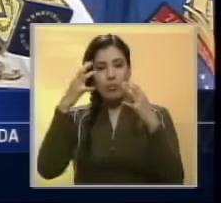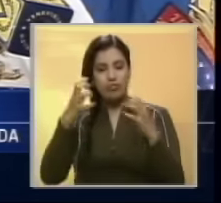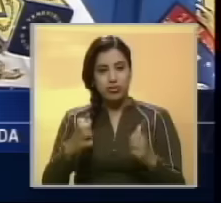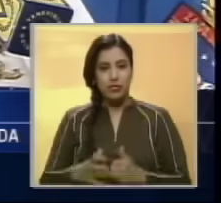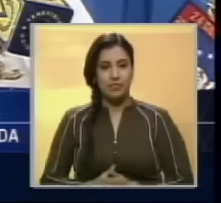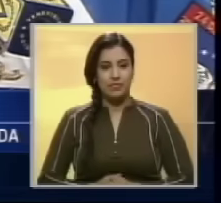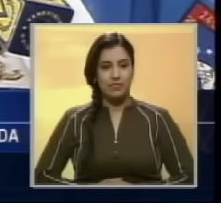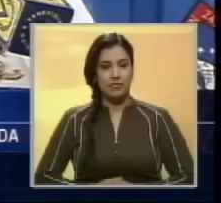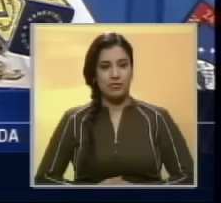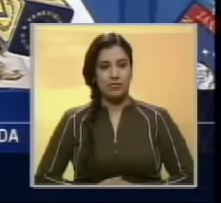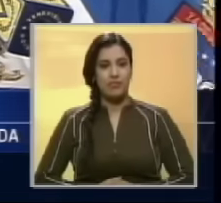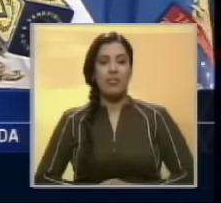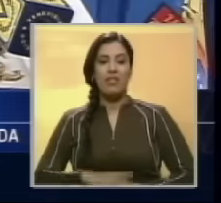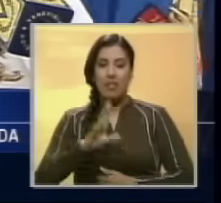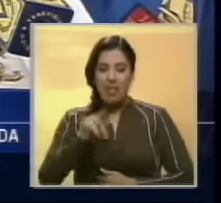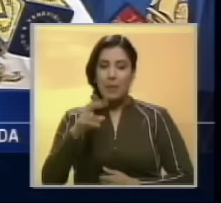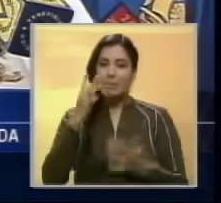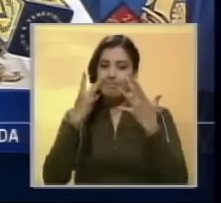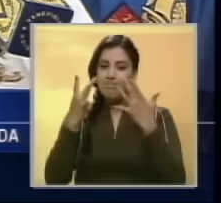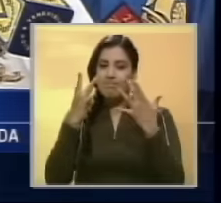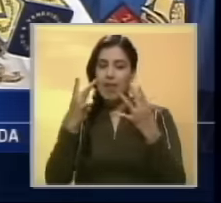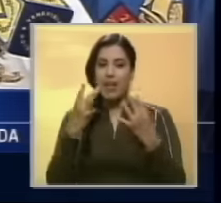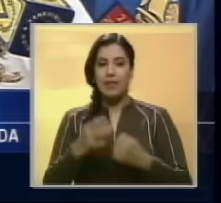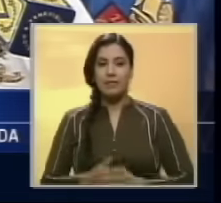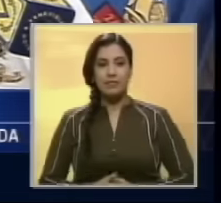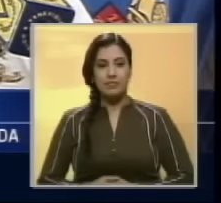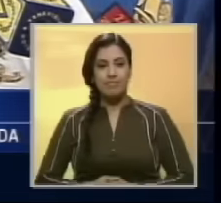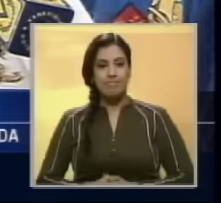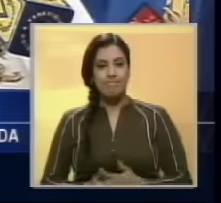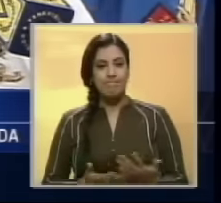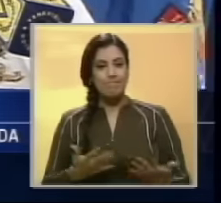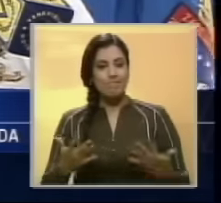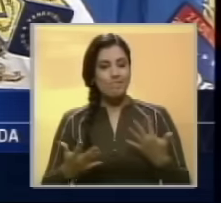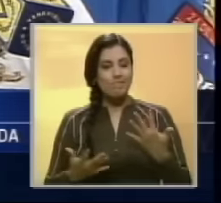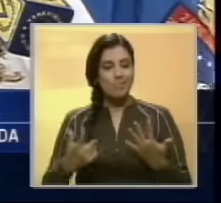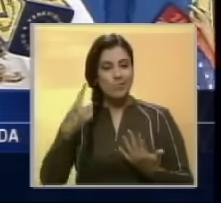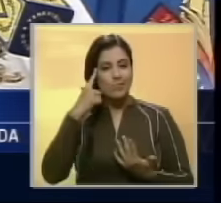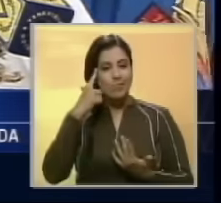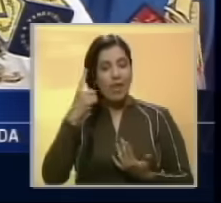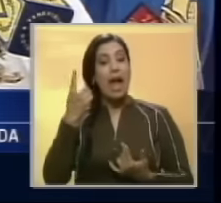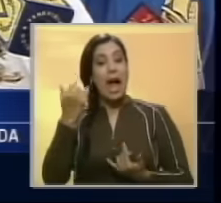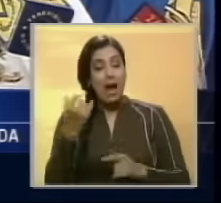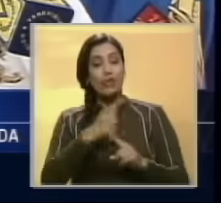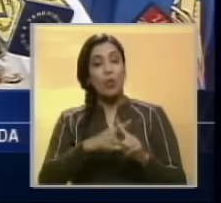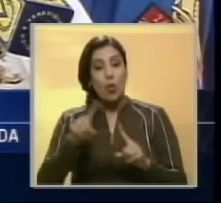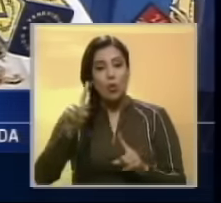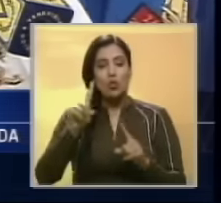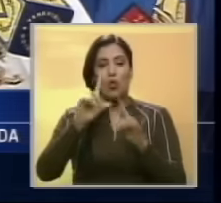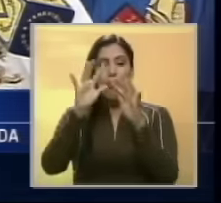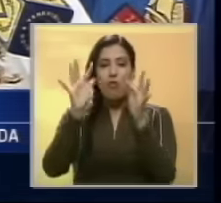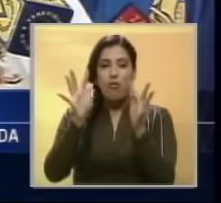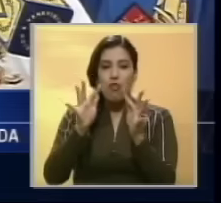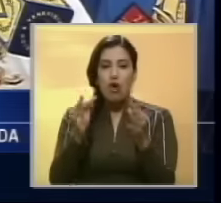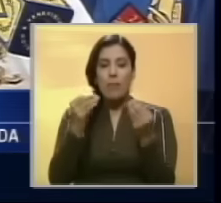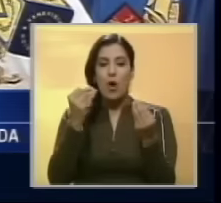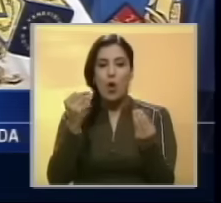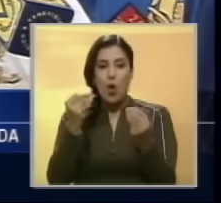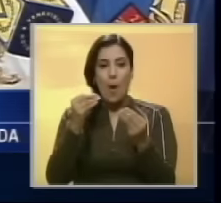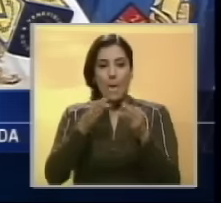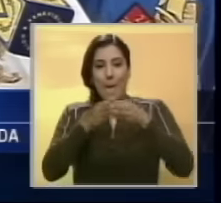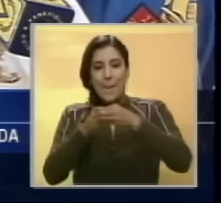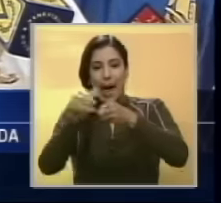navegación van a ver también eh todo lo que tenga que ver con el